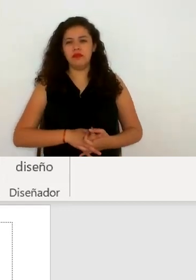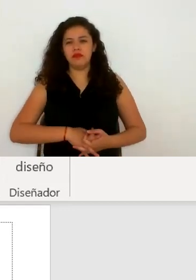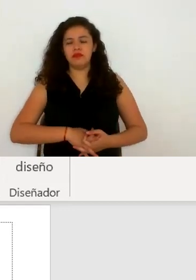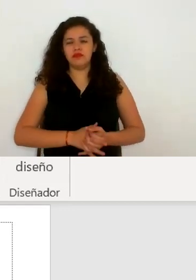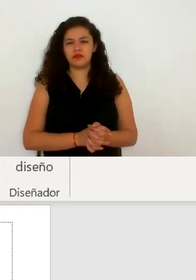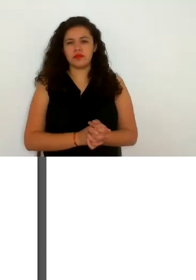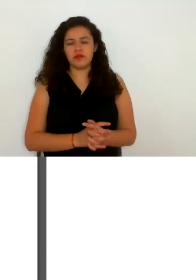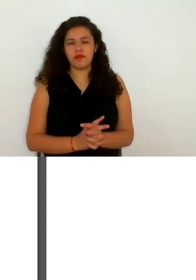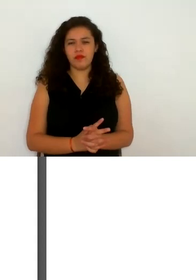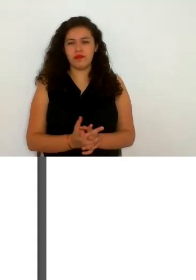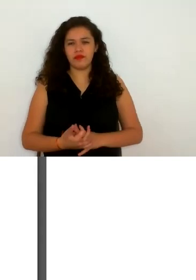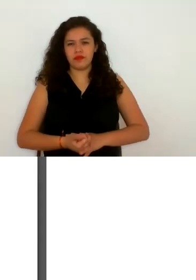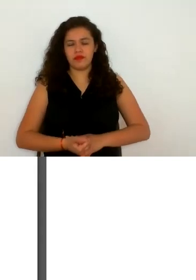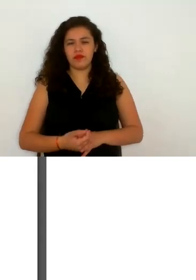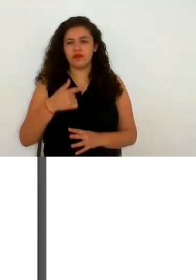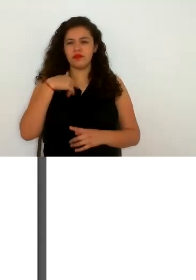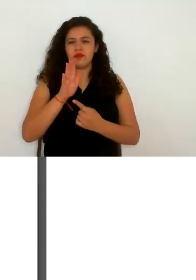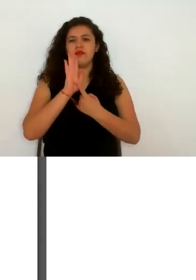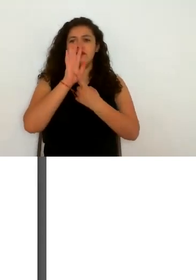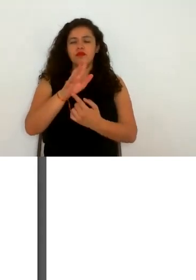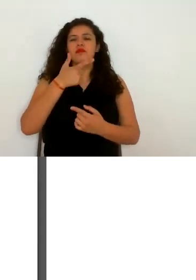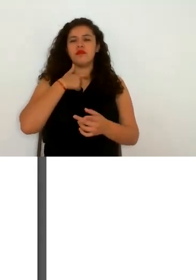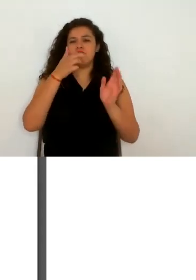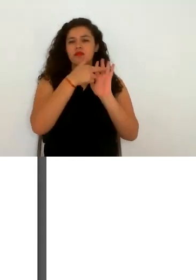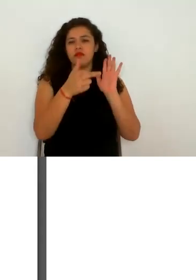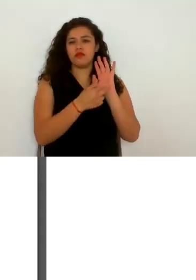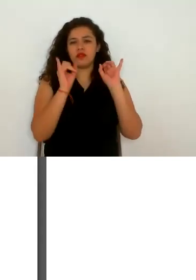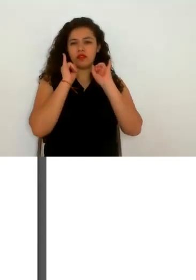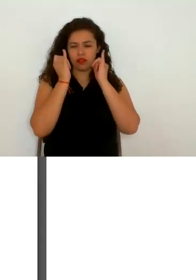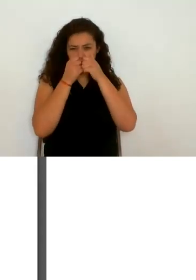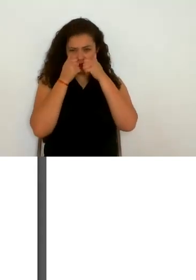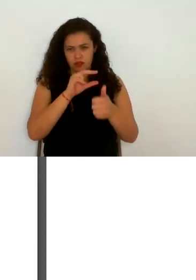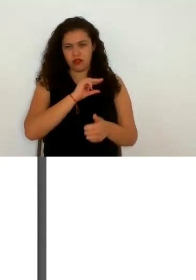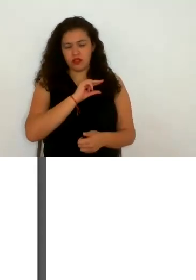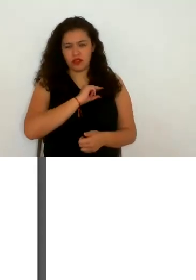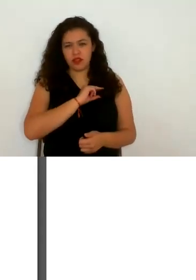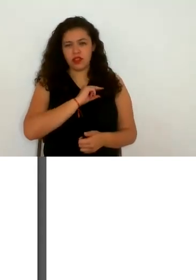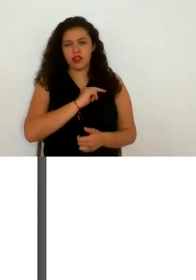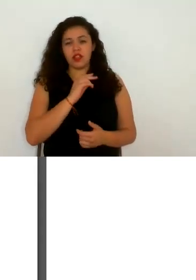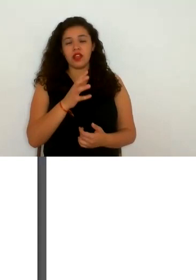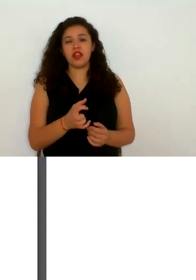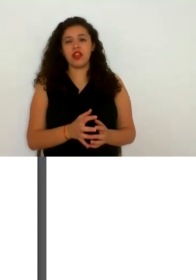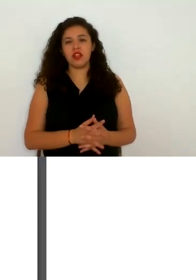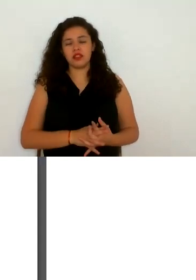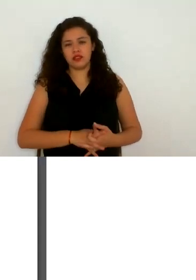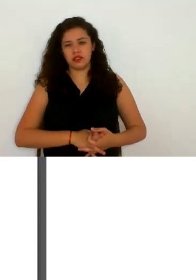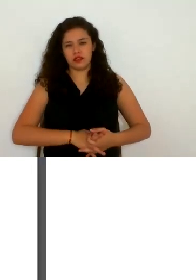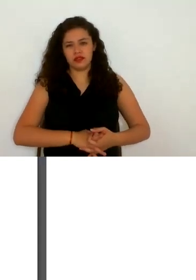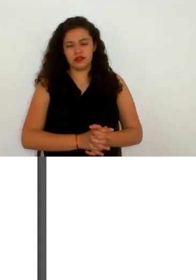los lineamientos de la Junta de Asistencia, donde indica qué documentos deben